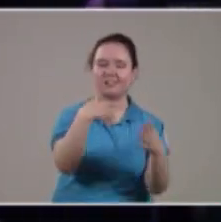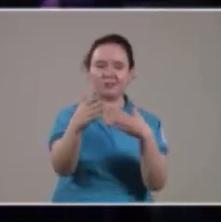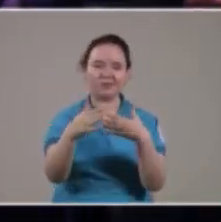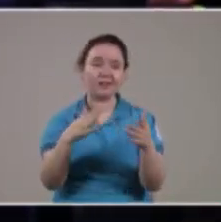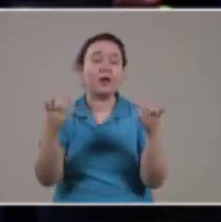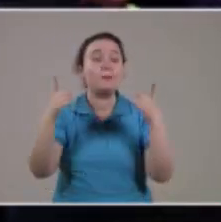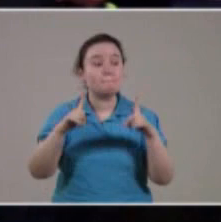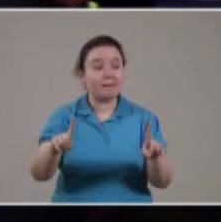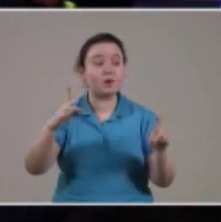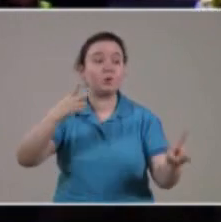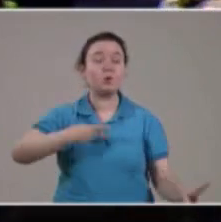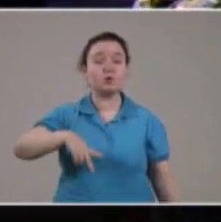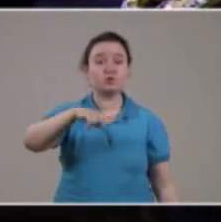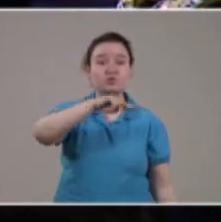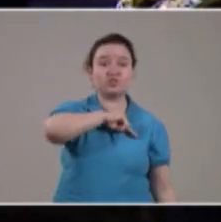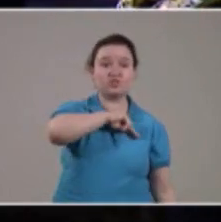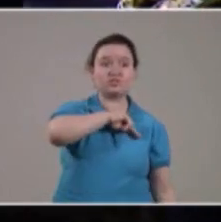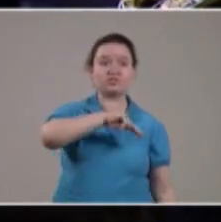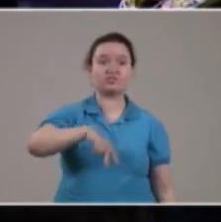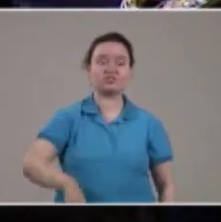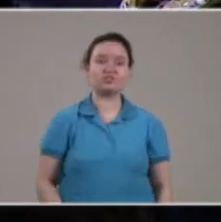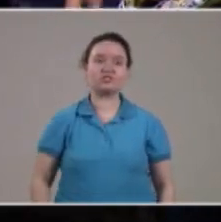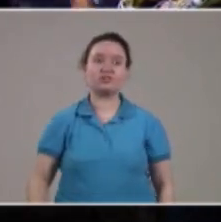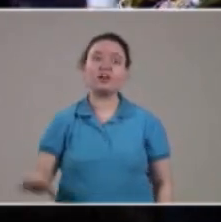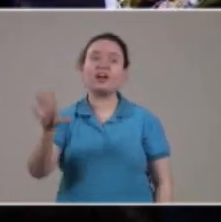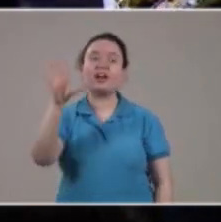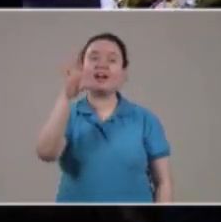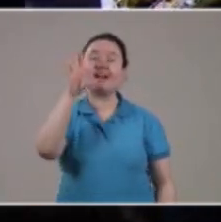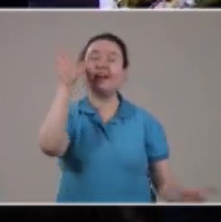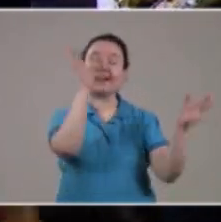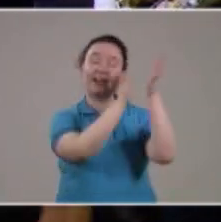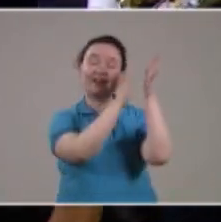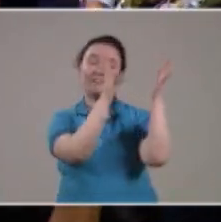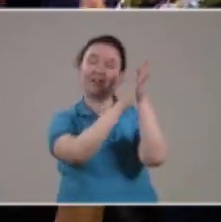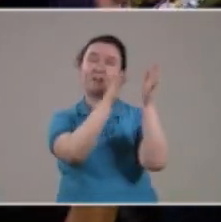Pero nosotros le alabaremos,